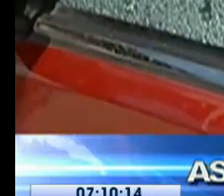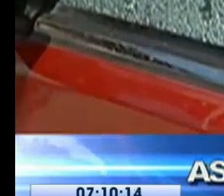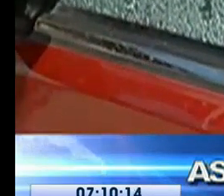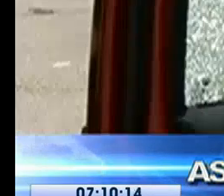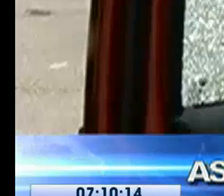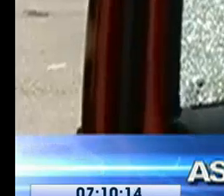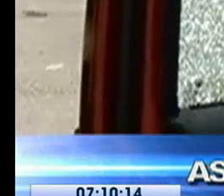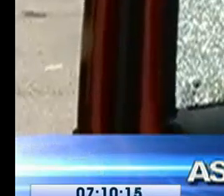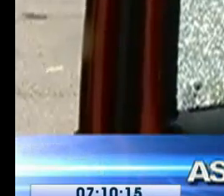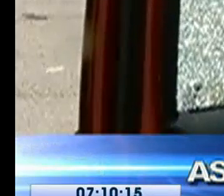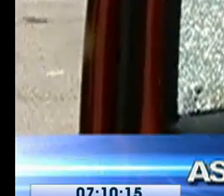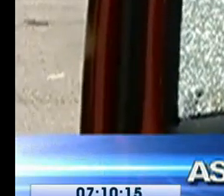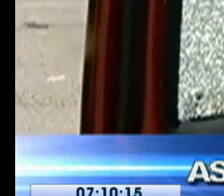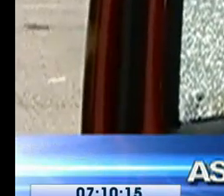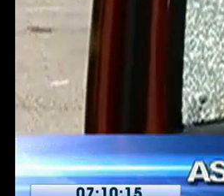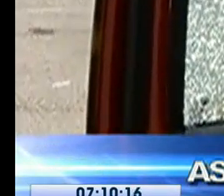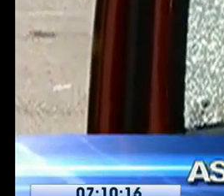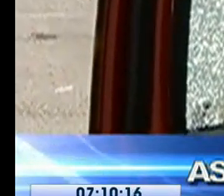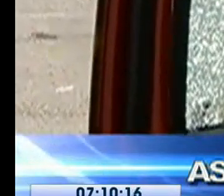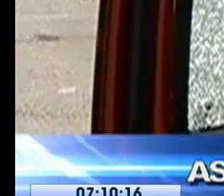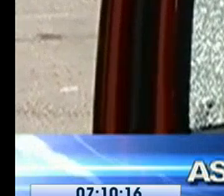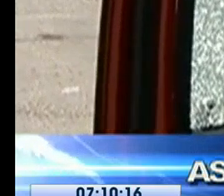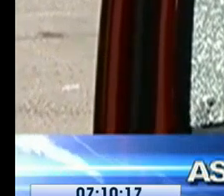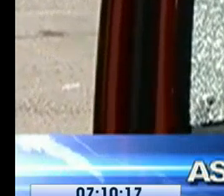a negociar la compra de un automotor.